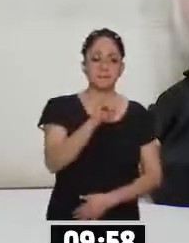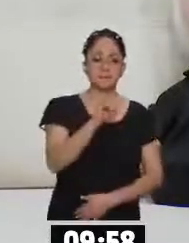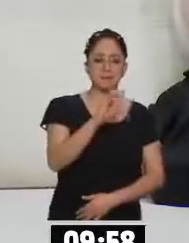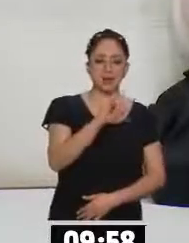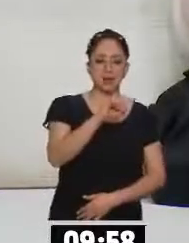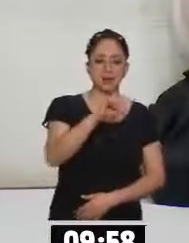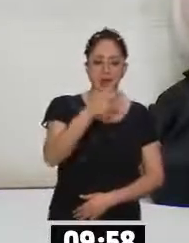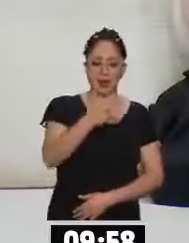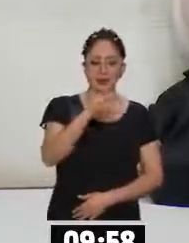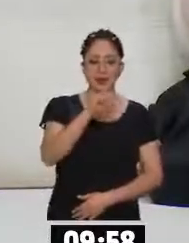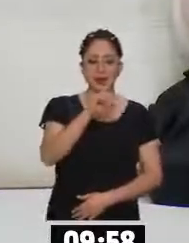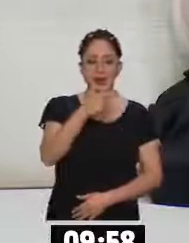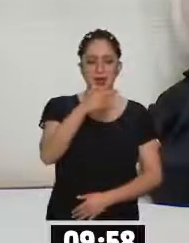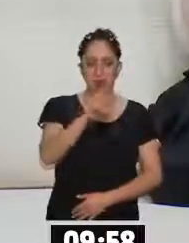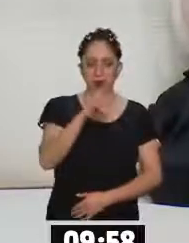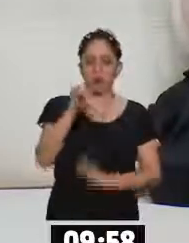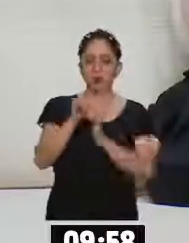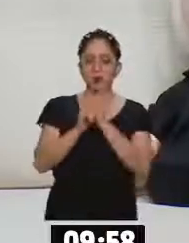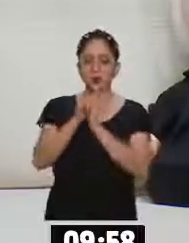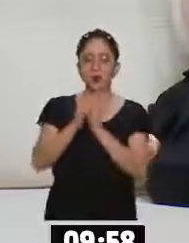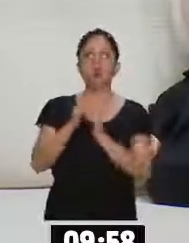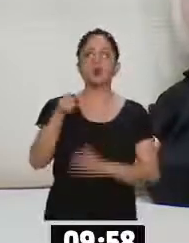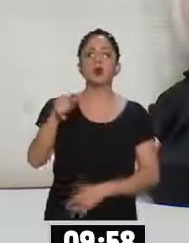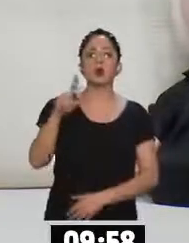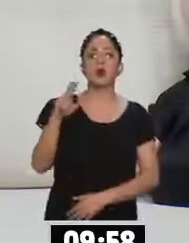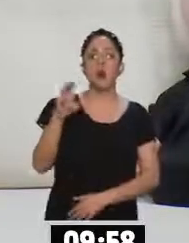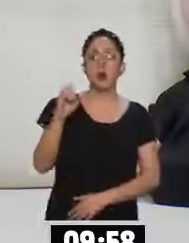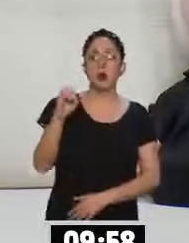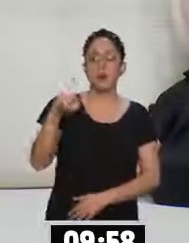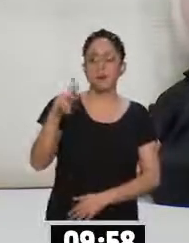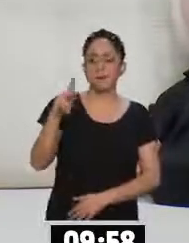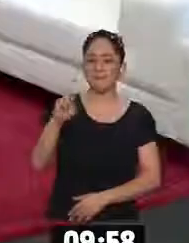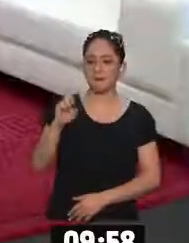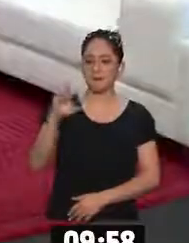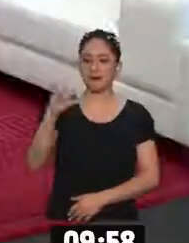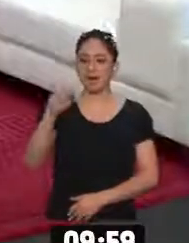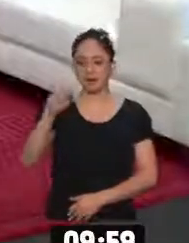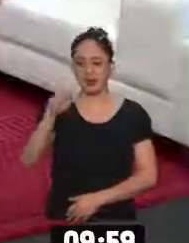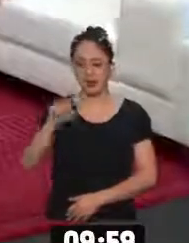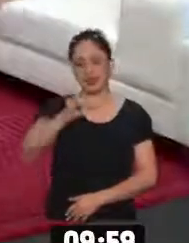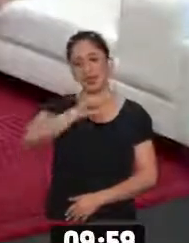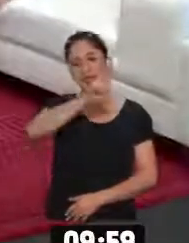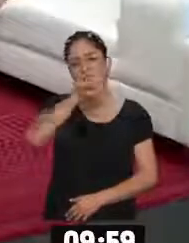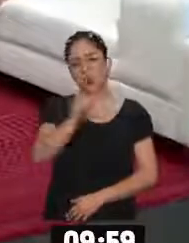canal de YouTube Rompecintas. Al final de temporada les explico por qué Rompecintas. Ya. Ahí estamos. En algún momento lo tendrá que decir.